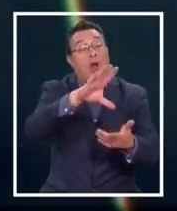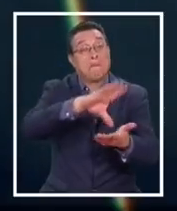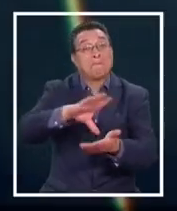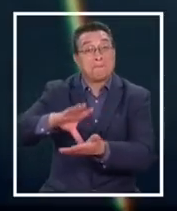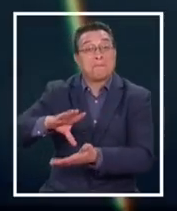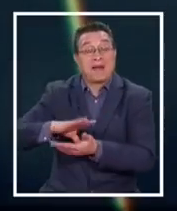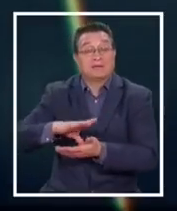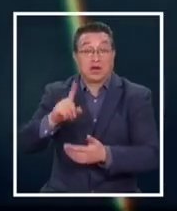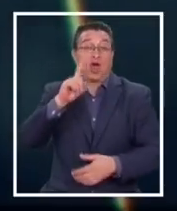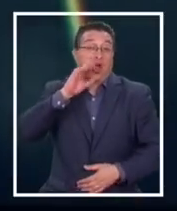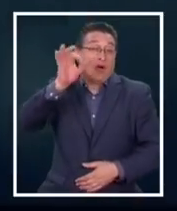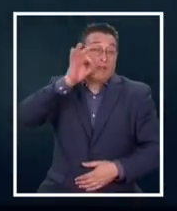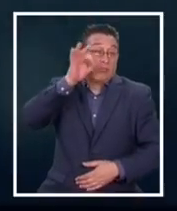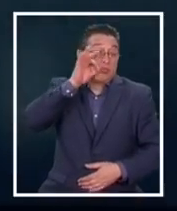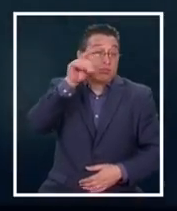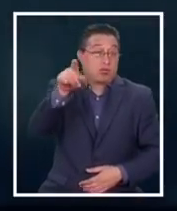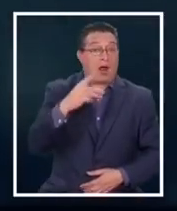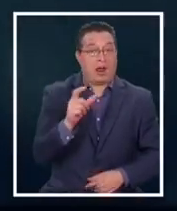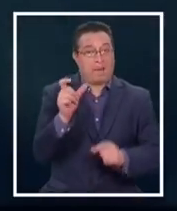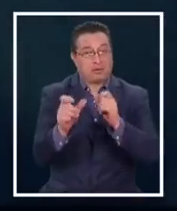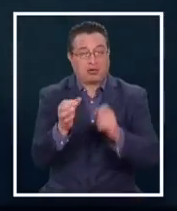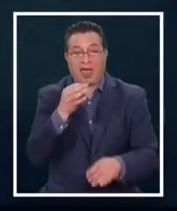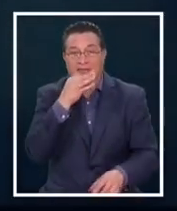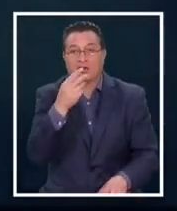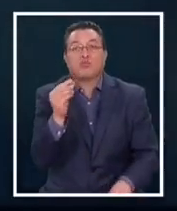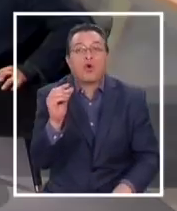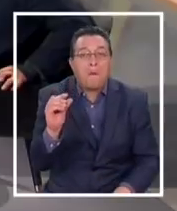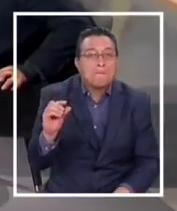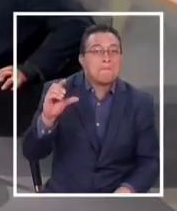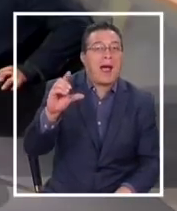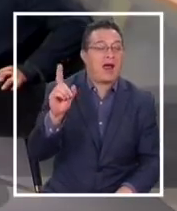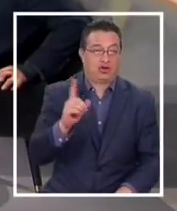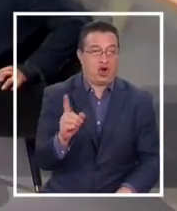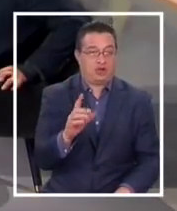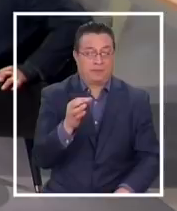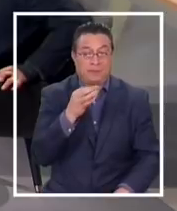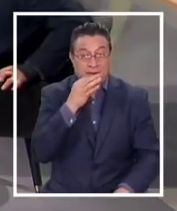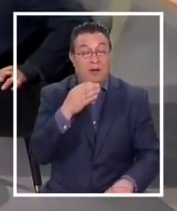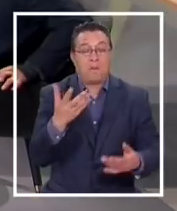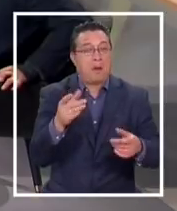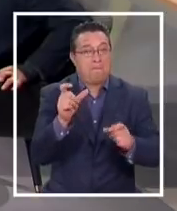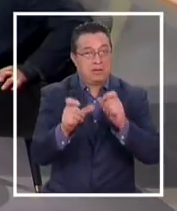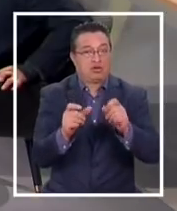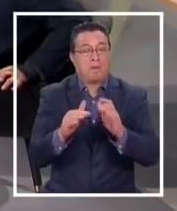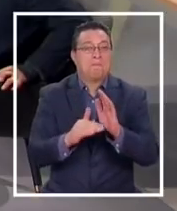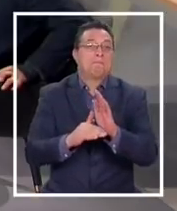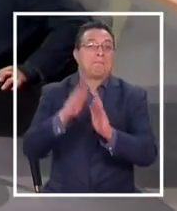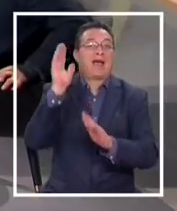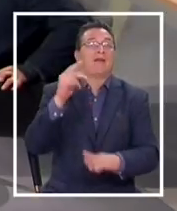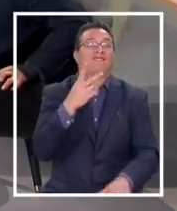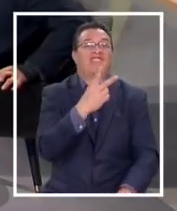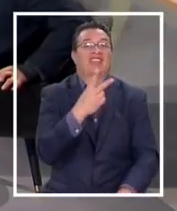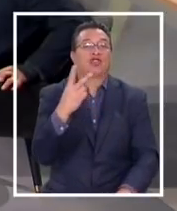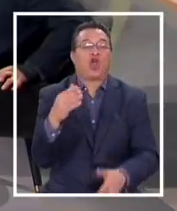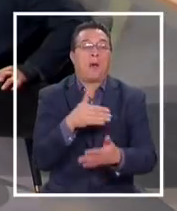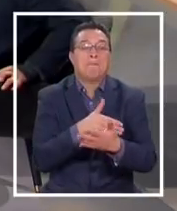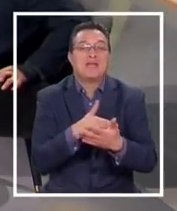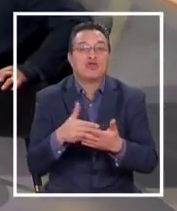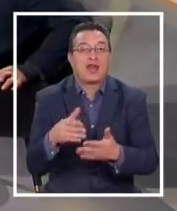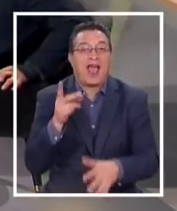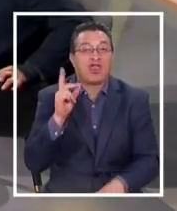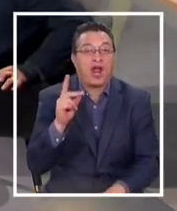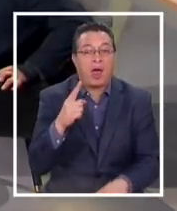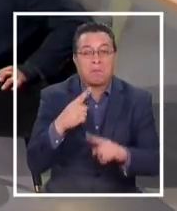esas fortunas, porque aquí no estamos hablando de gente que gane un poquito más, estamos hablando de fortunas superiores a 22 millones de dólares por